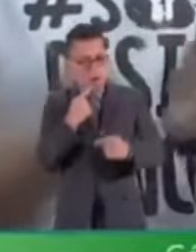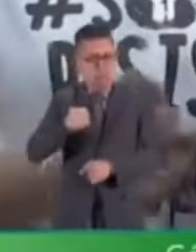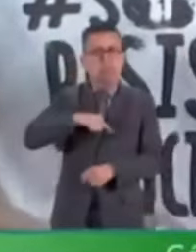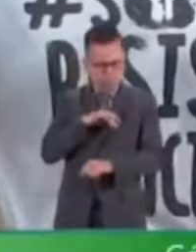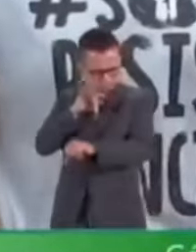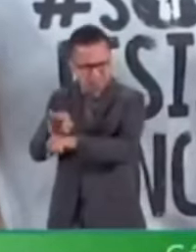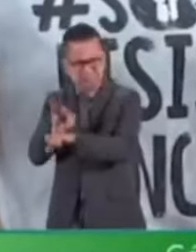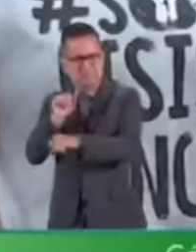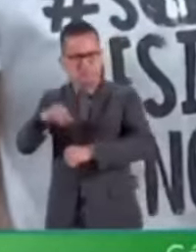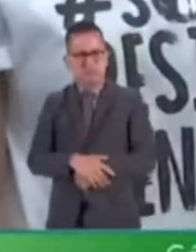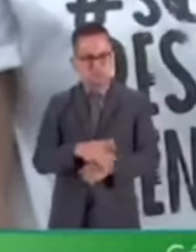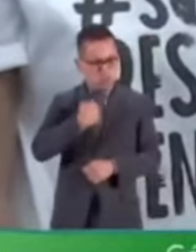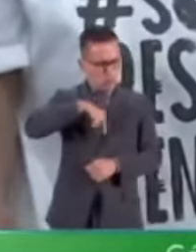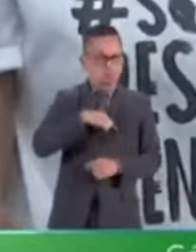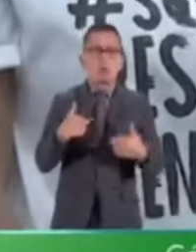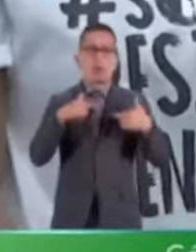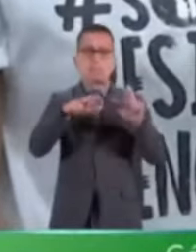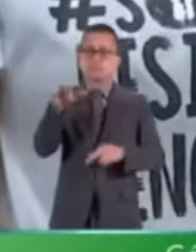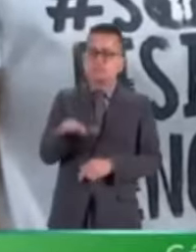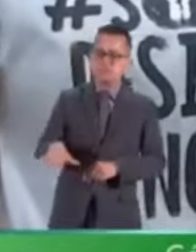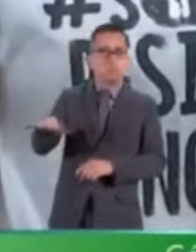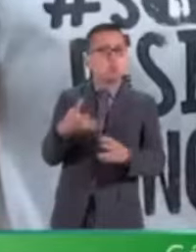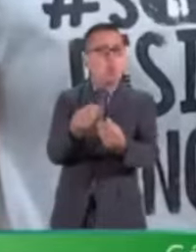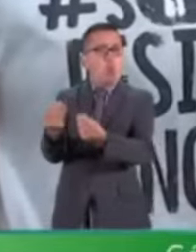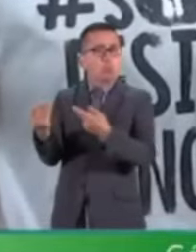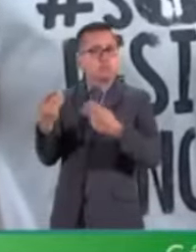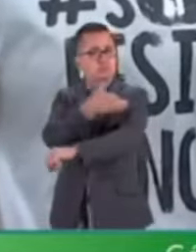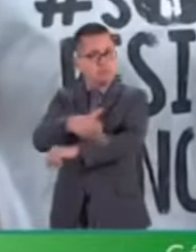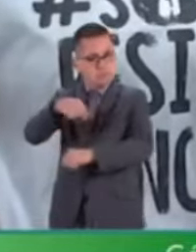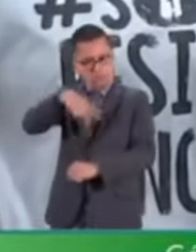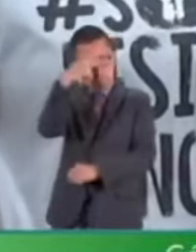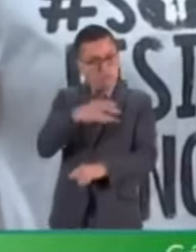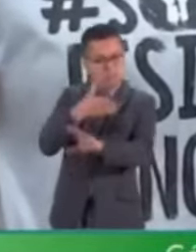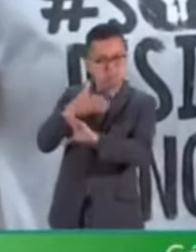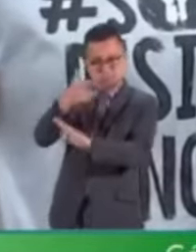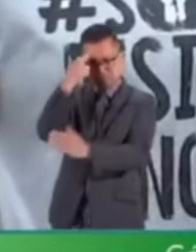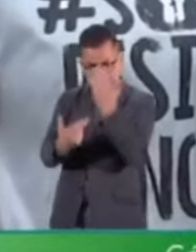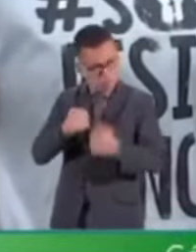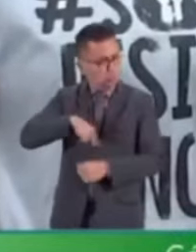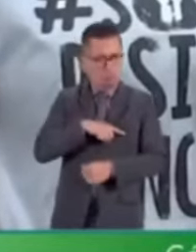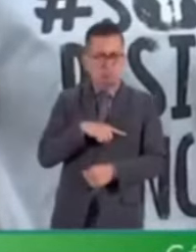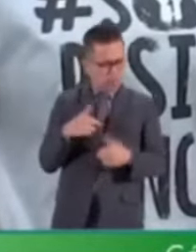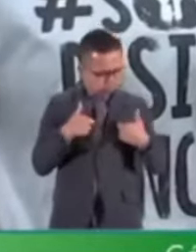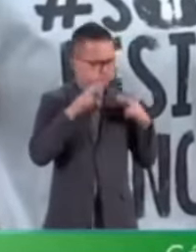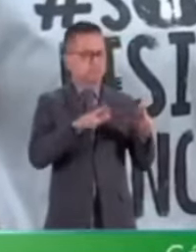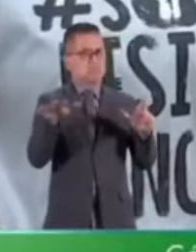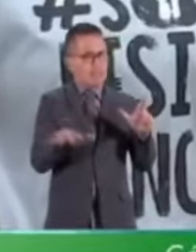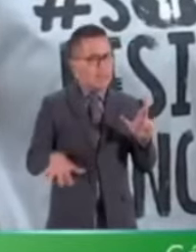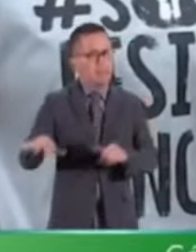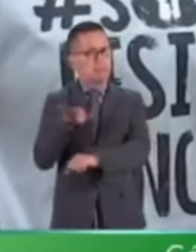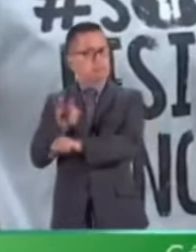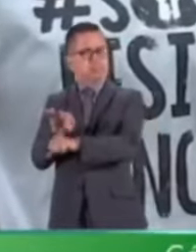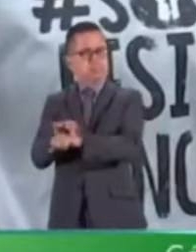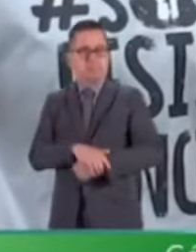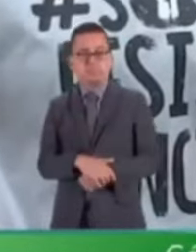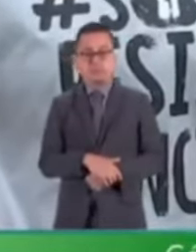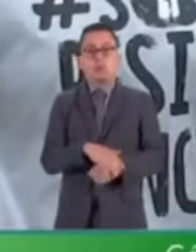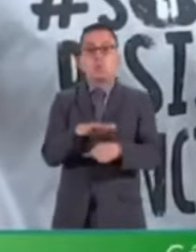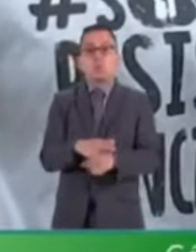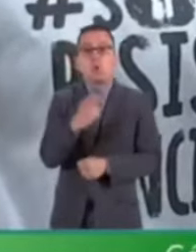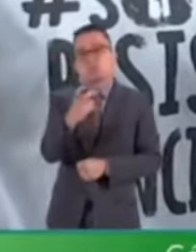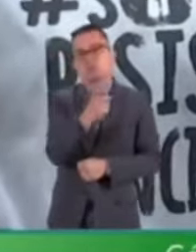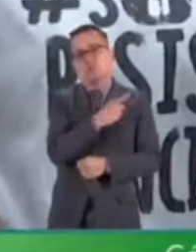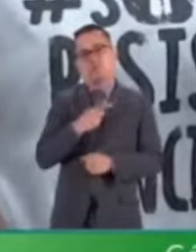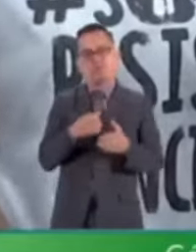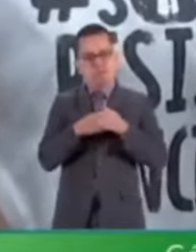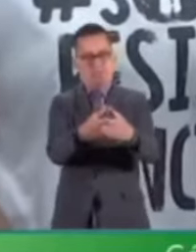voz de las miles de familias que han sufrido violencia en este país. Es por eso que necesitamos un Poder Judicial fuerte, un